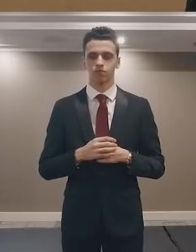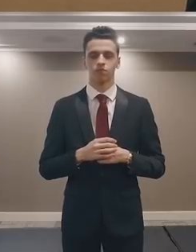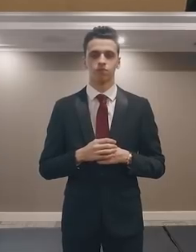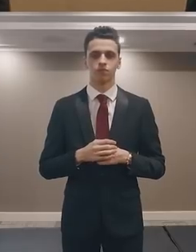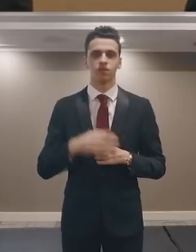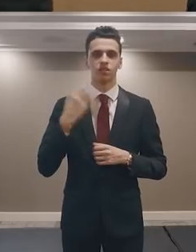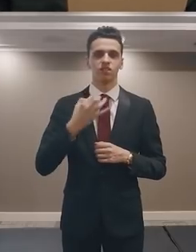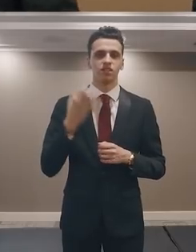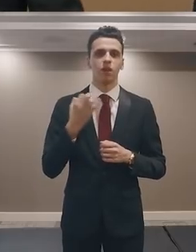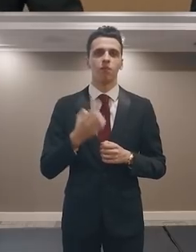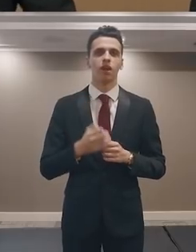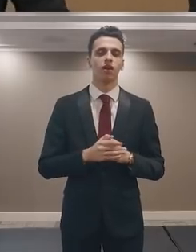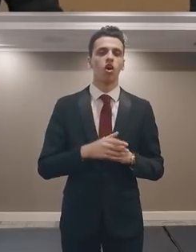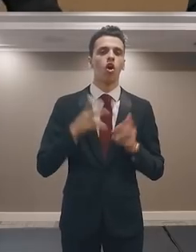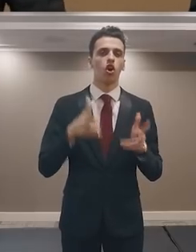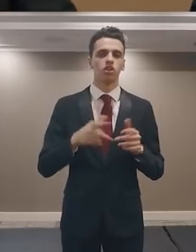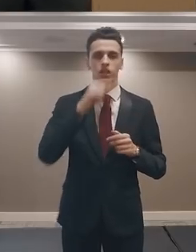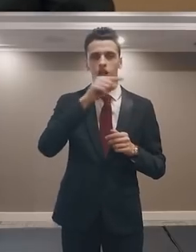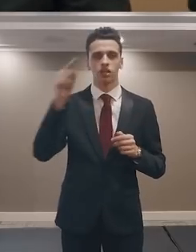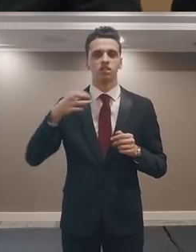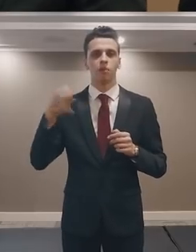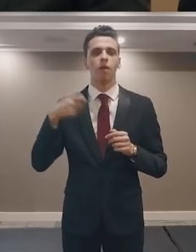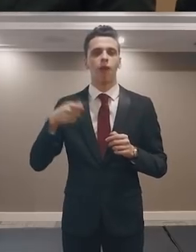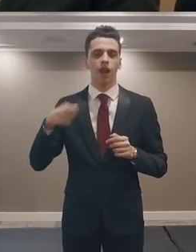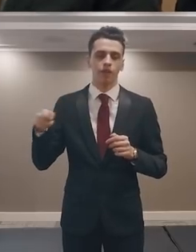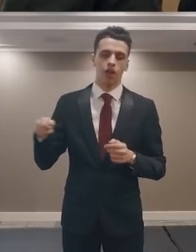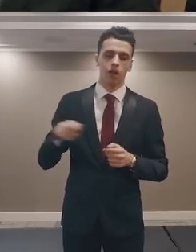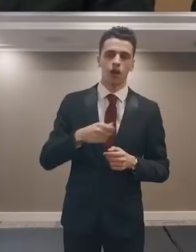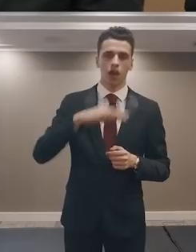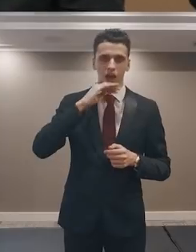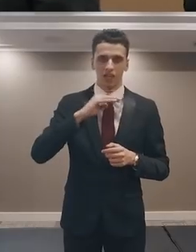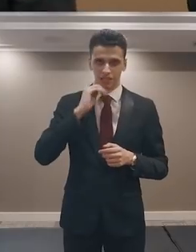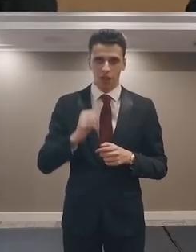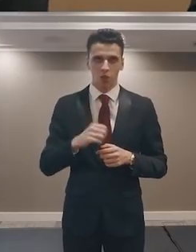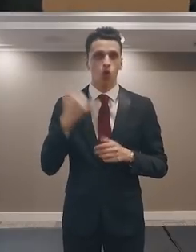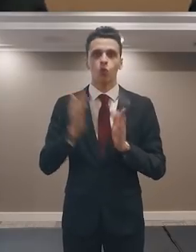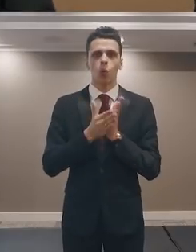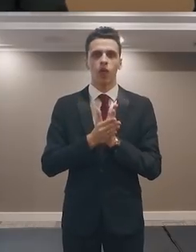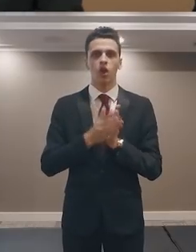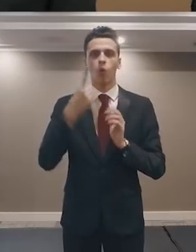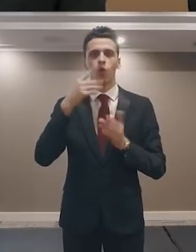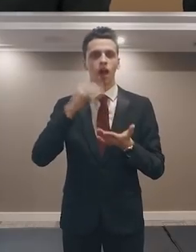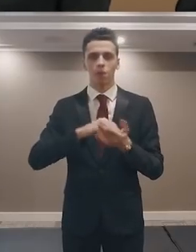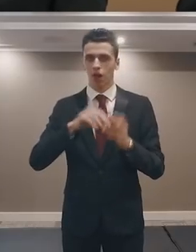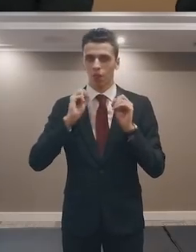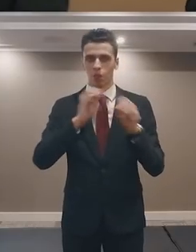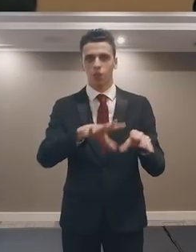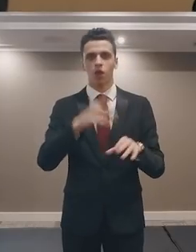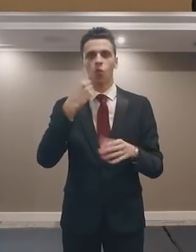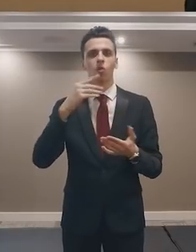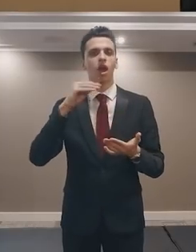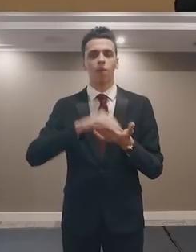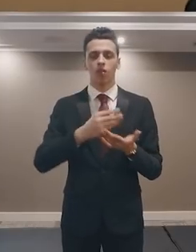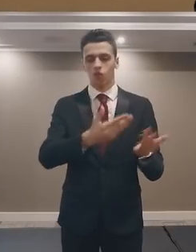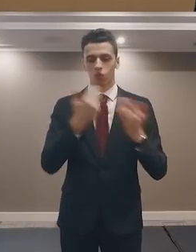ir con la maleta por ahí por el mundo tiki tiki tiki tiki tiki tiki tickets cuando te vas tantos días es muy grande y pesa un huevo y estás harto de llevarla